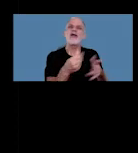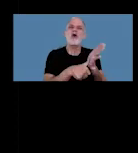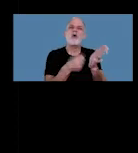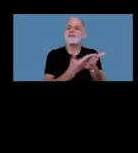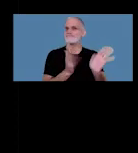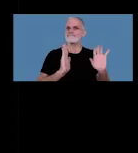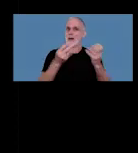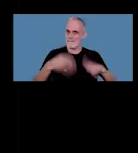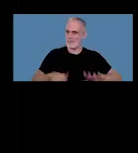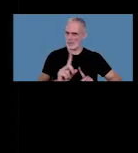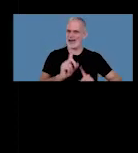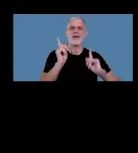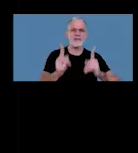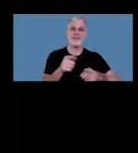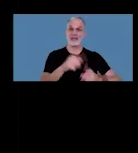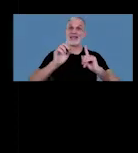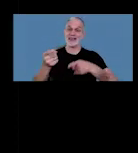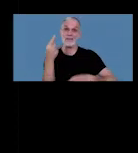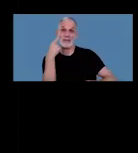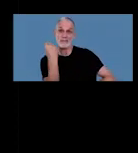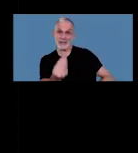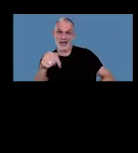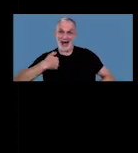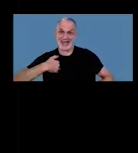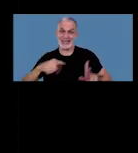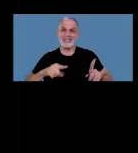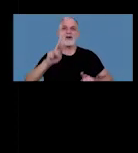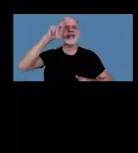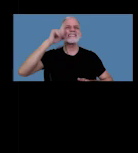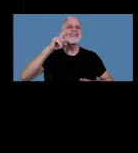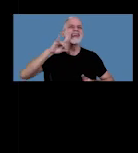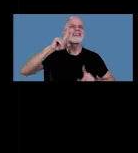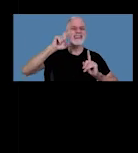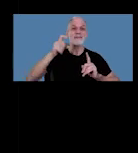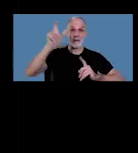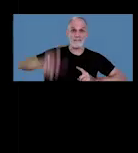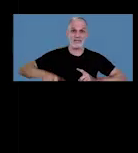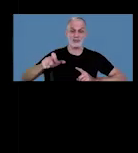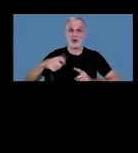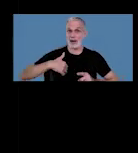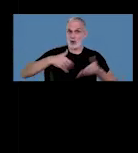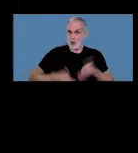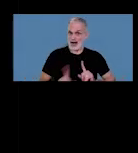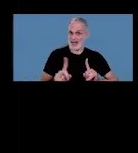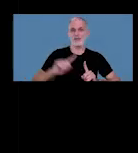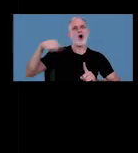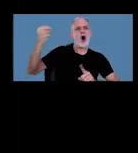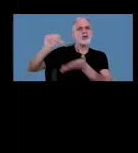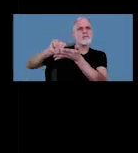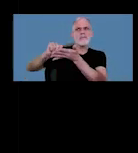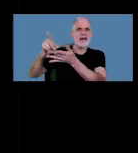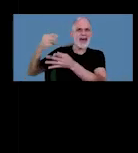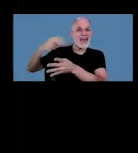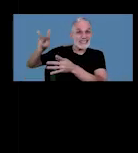Y nos va a decir que también va a ser residente argentino aquella persona no argentina, o sea, aquella persona de nacionalidad